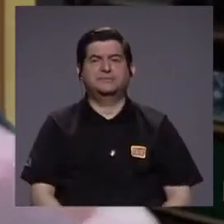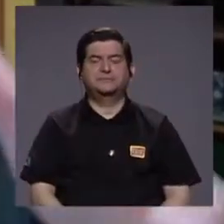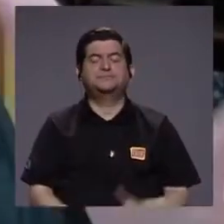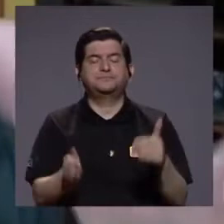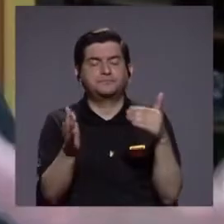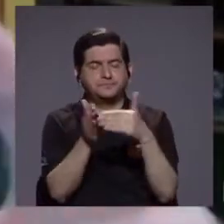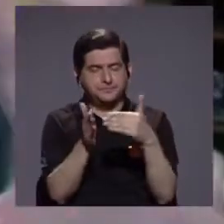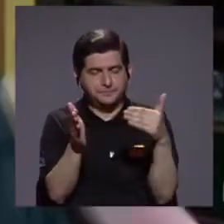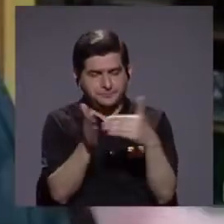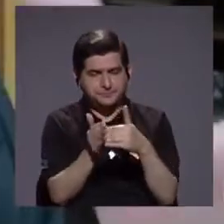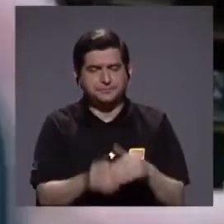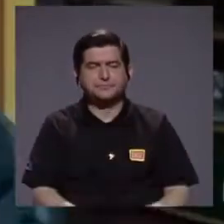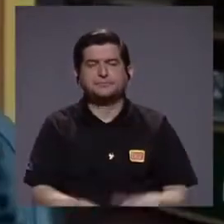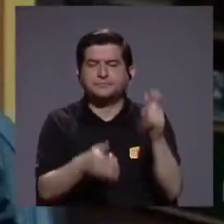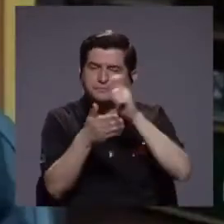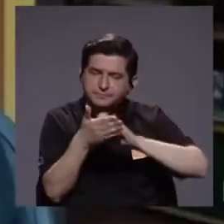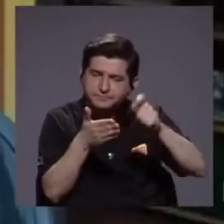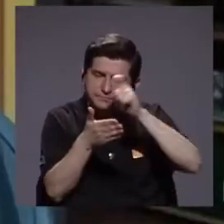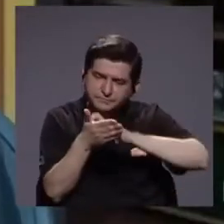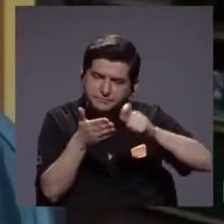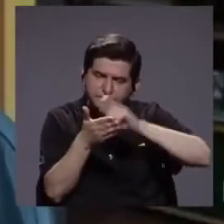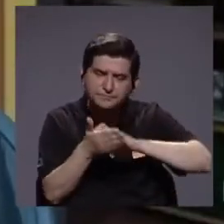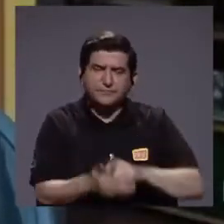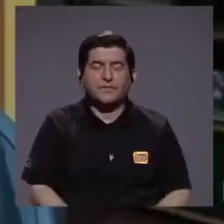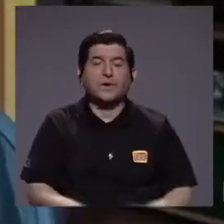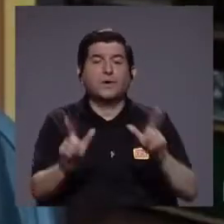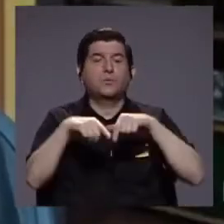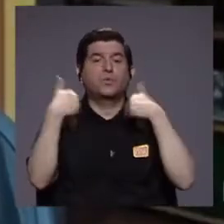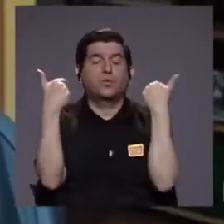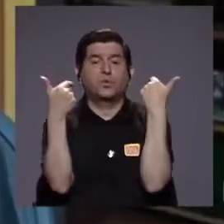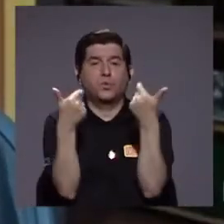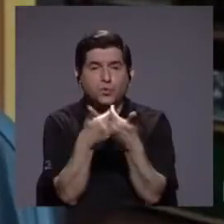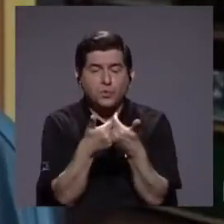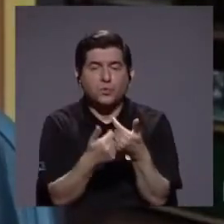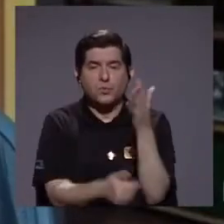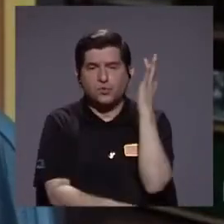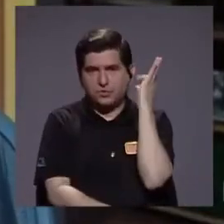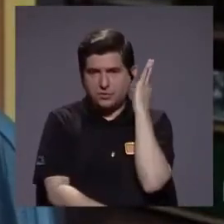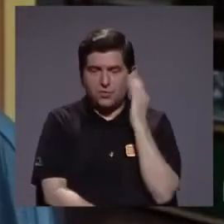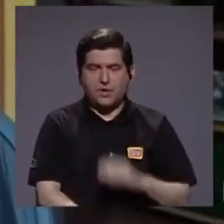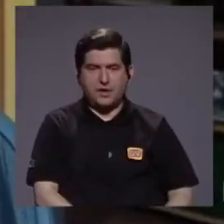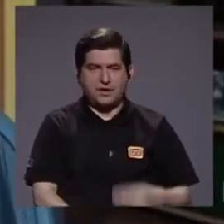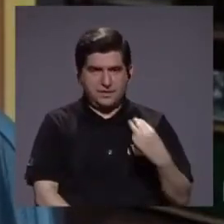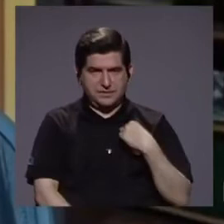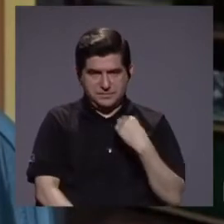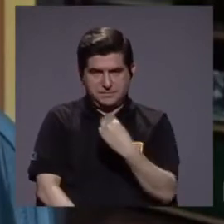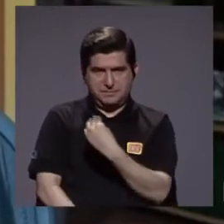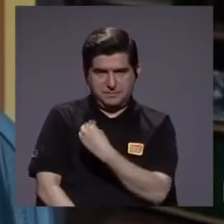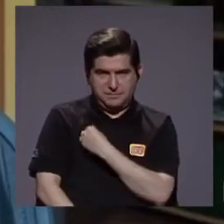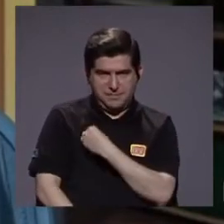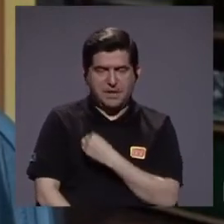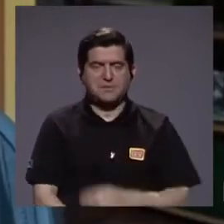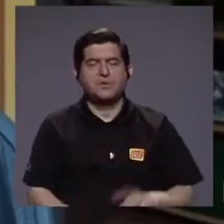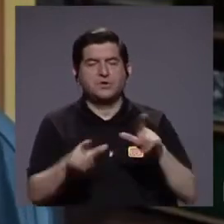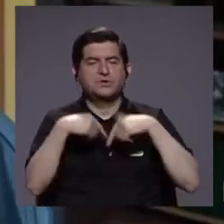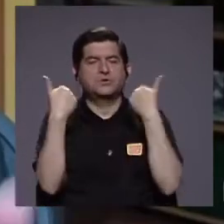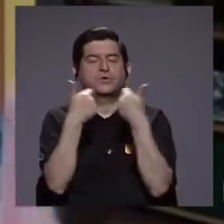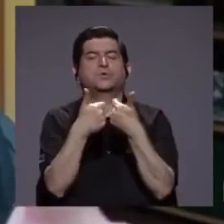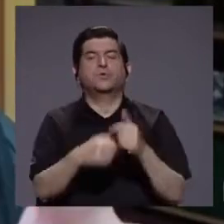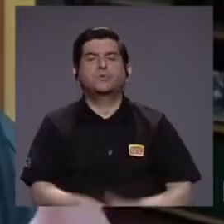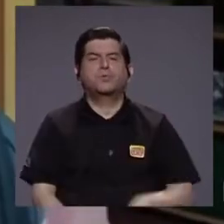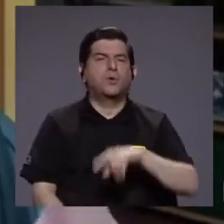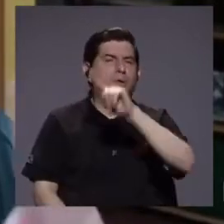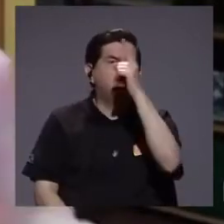nuevo, redactadas por este colectivo de mujeres que integran nuestro grupo.